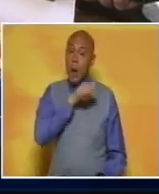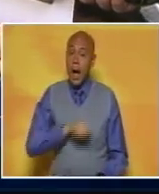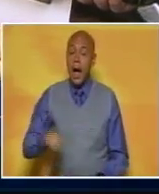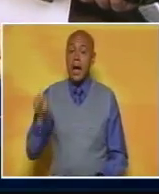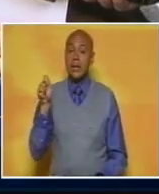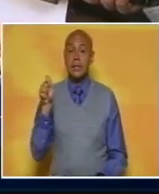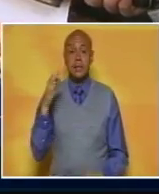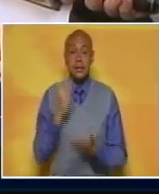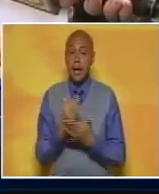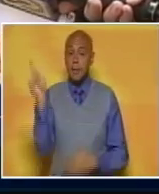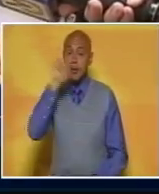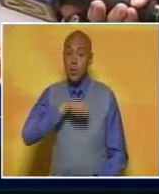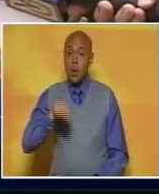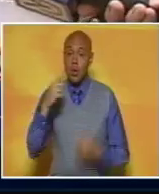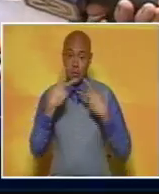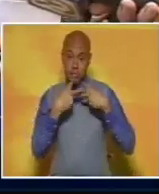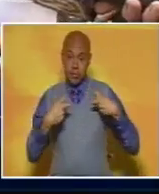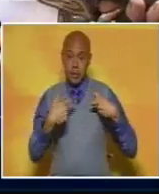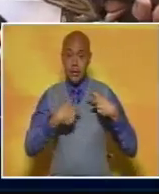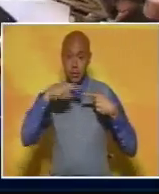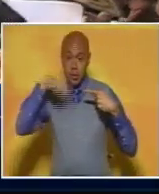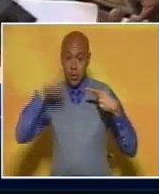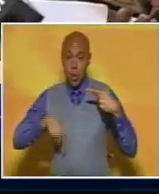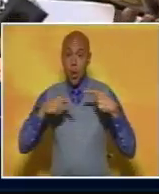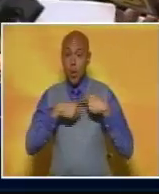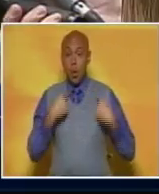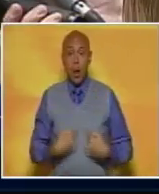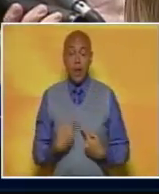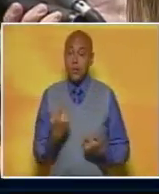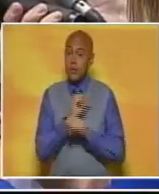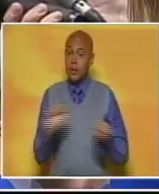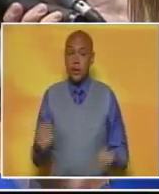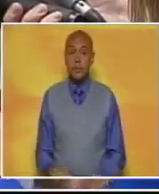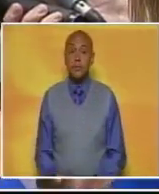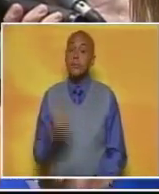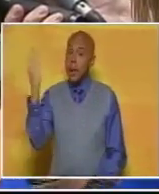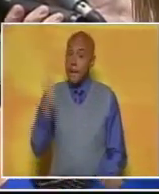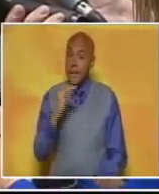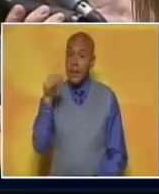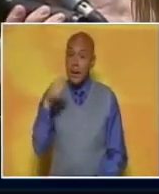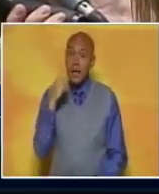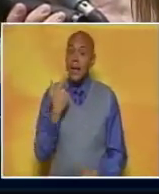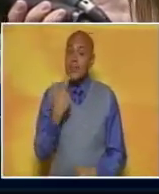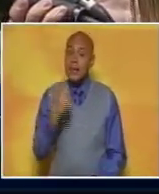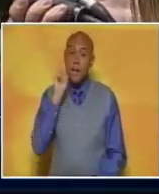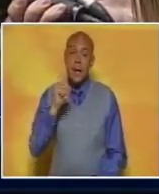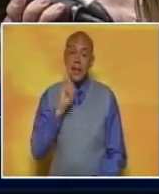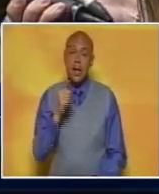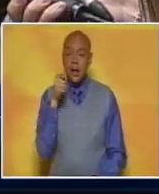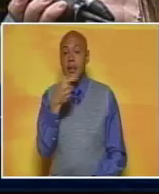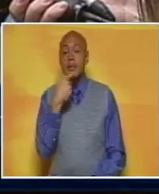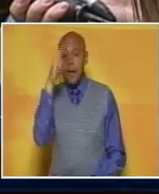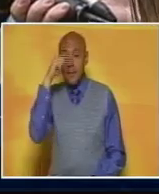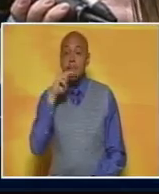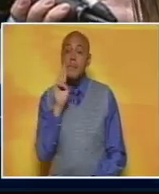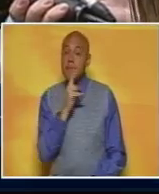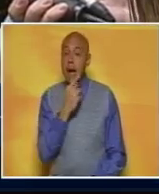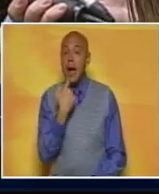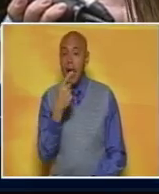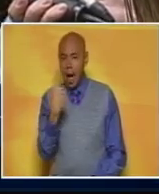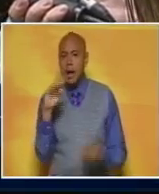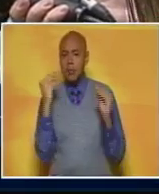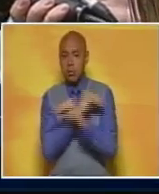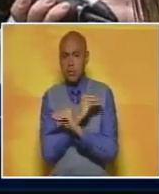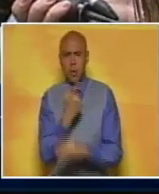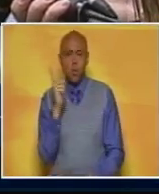mensualmente estar en chequeo, no lo están haciendo, a pagarlo afuera. Que vengan acá, que vengan a desmentir lo que estas madres dicen diariamente. Si es